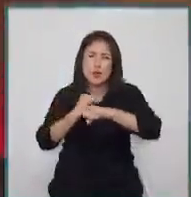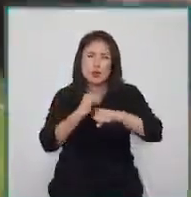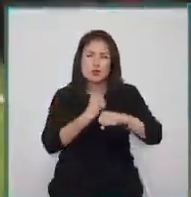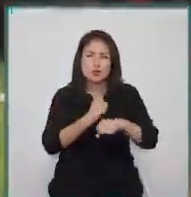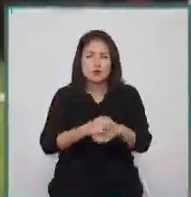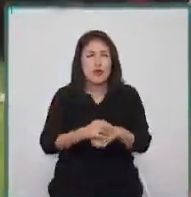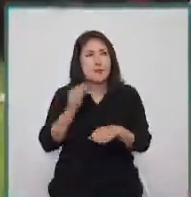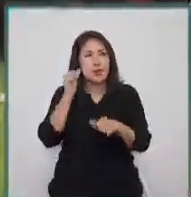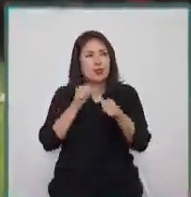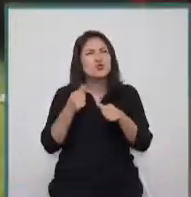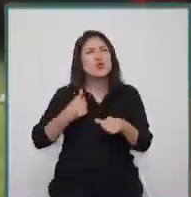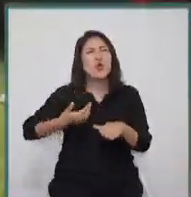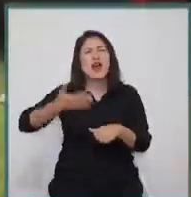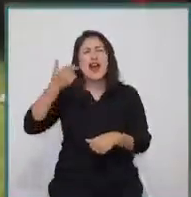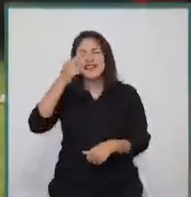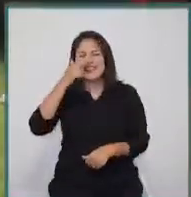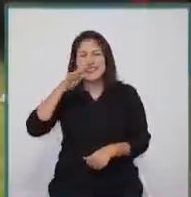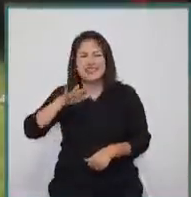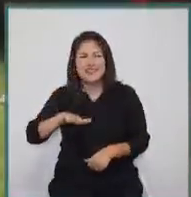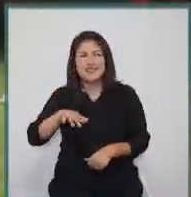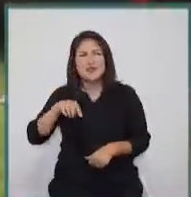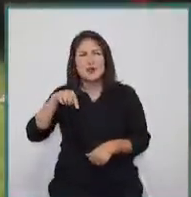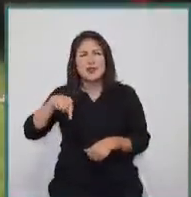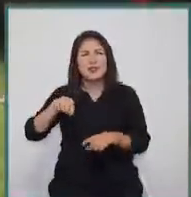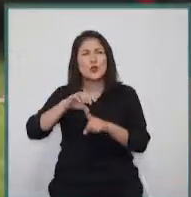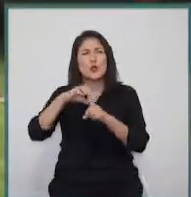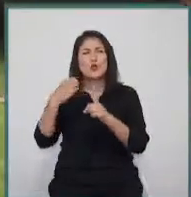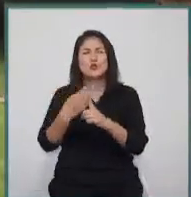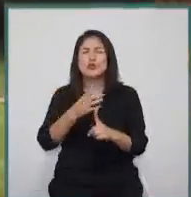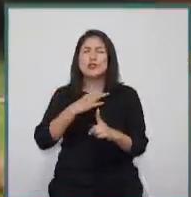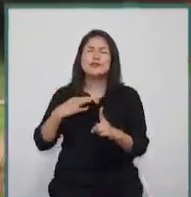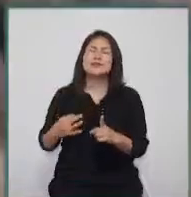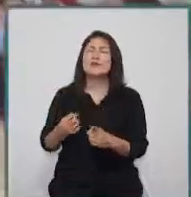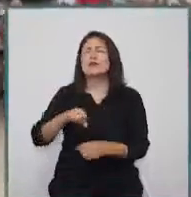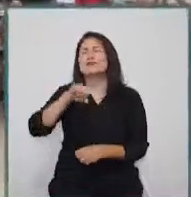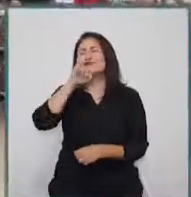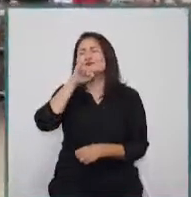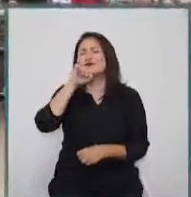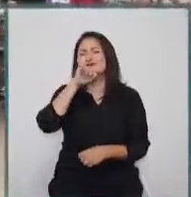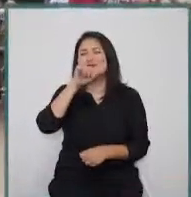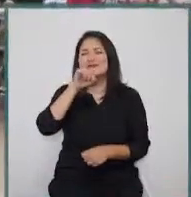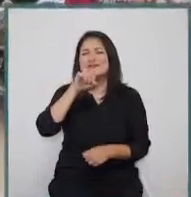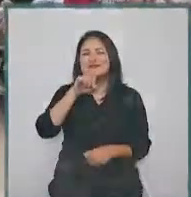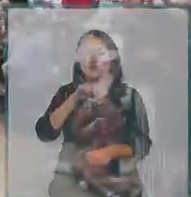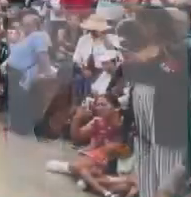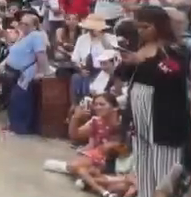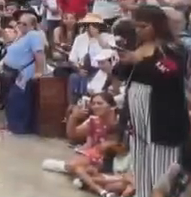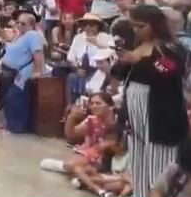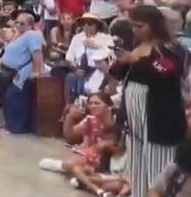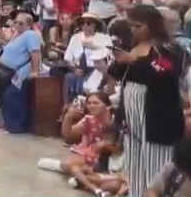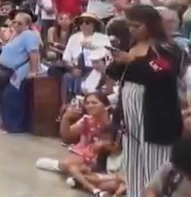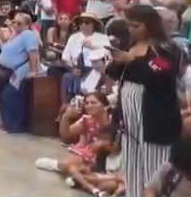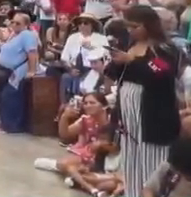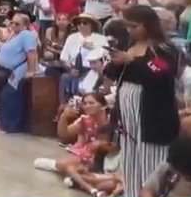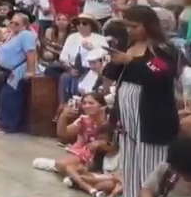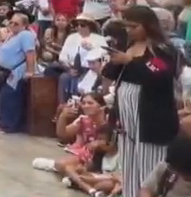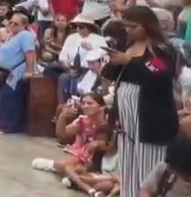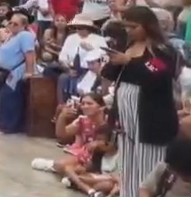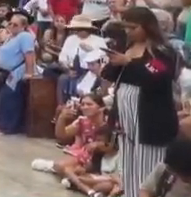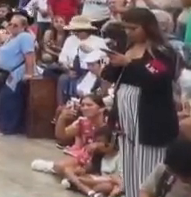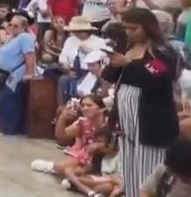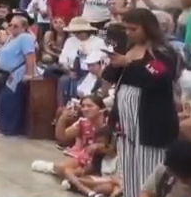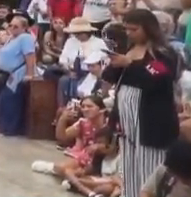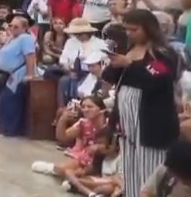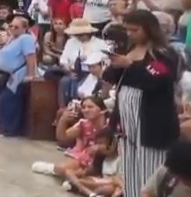desde muy niño he admirado mucho la cultura china, me ha encantado, me ha gustado. El Tai Chi Chuan es un